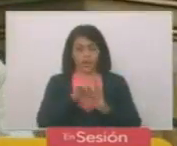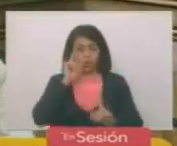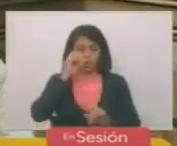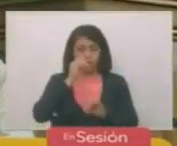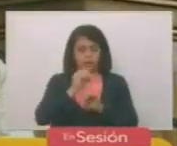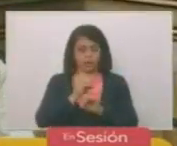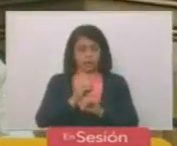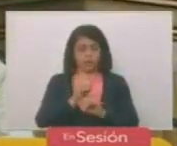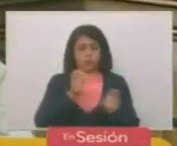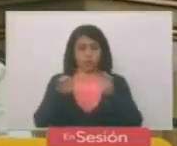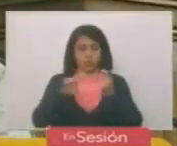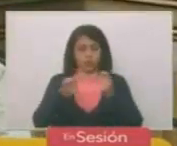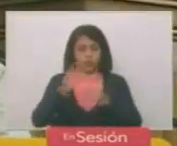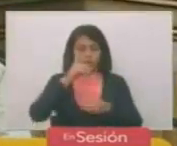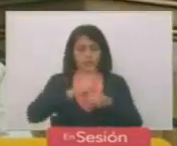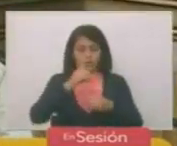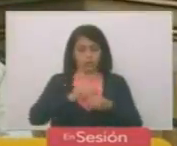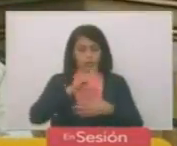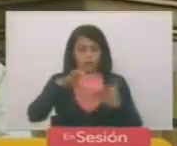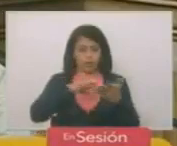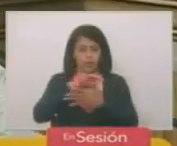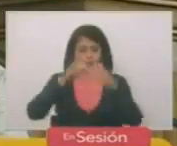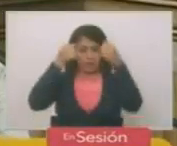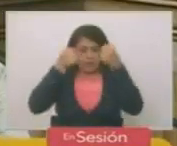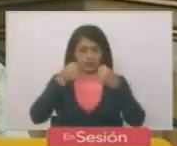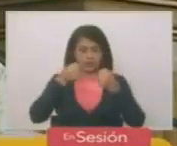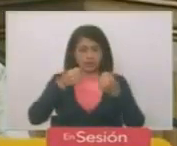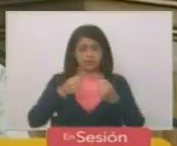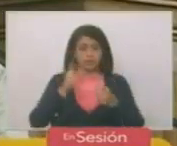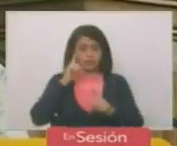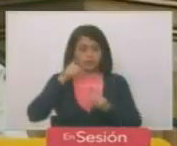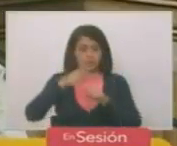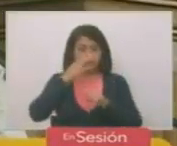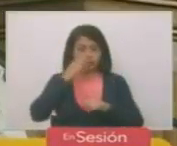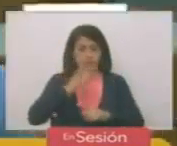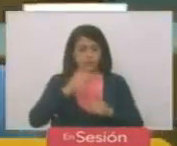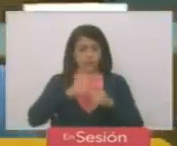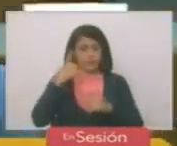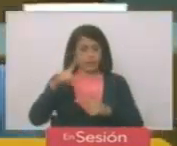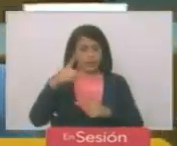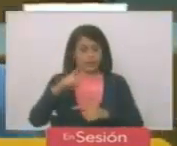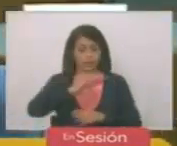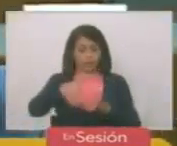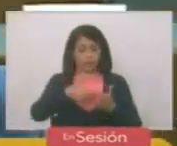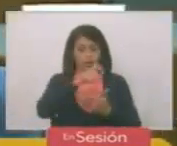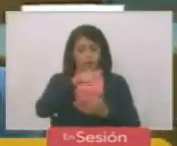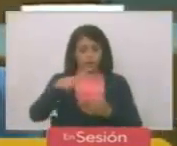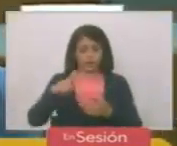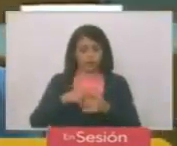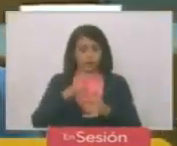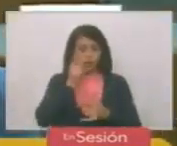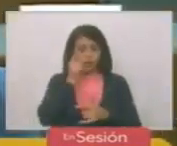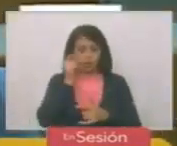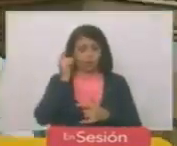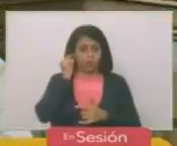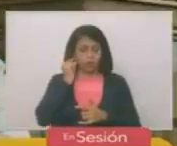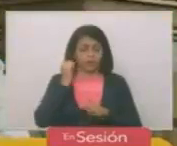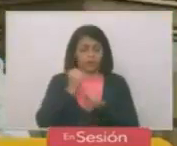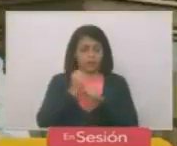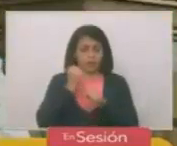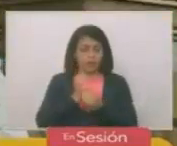objeto regular el registro de antecedentes penales a los fines de garantizar los derechos de las personas y el adecuado